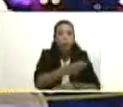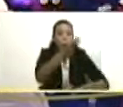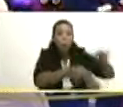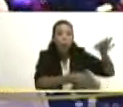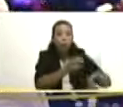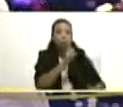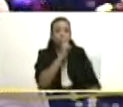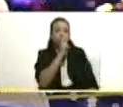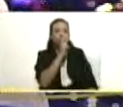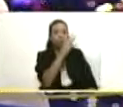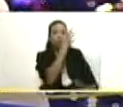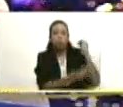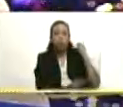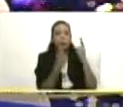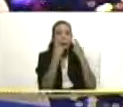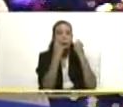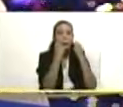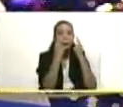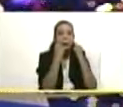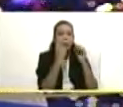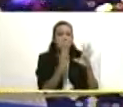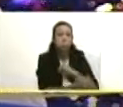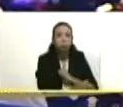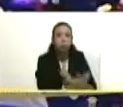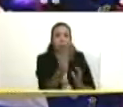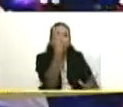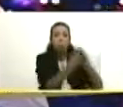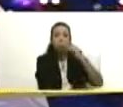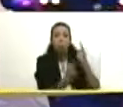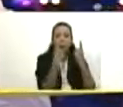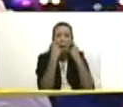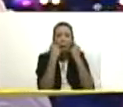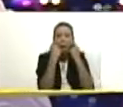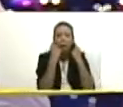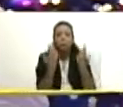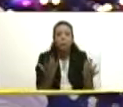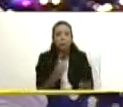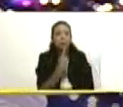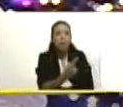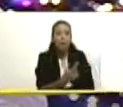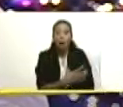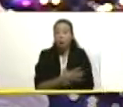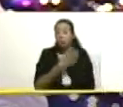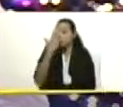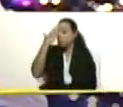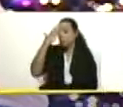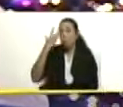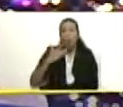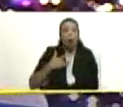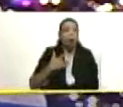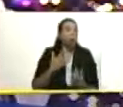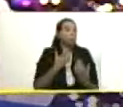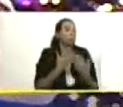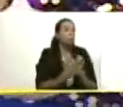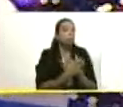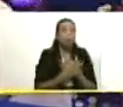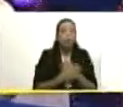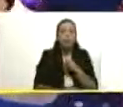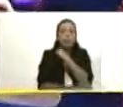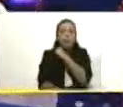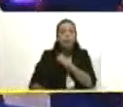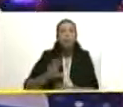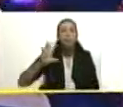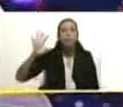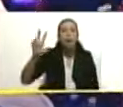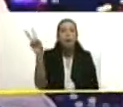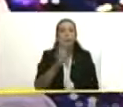justicia, salen a lloriquear, a llorar y a decirse que son perseguidos. Perseguidos no, traidores a la